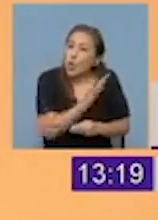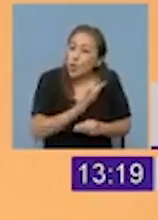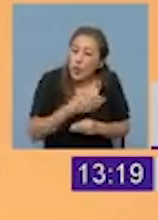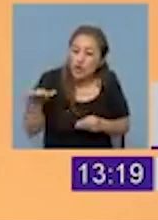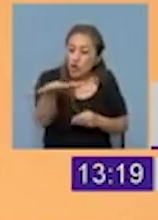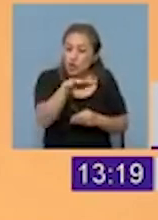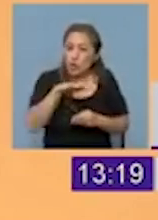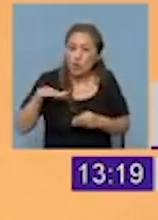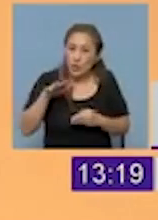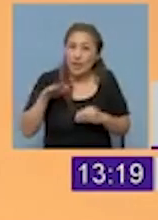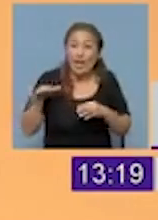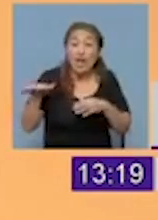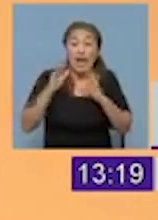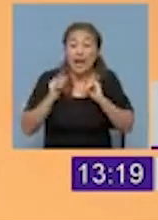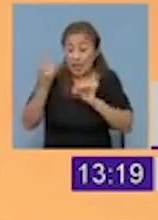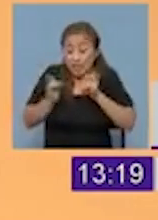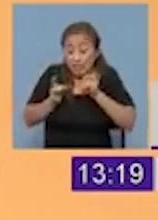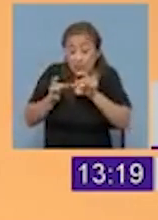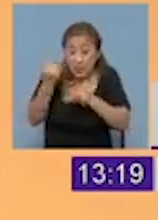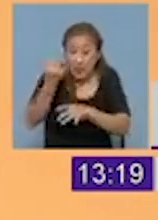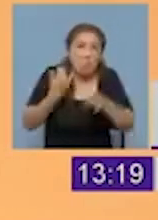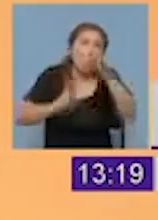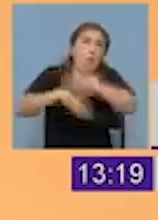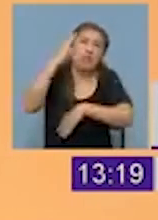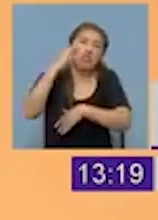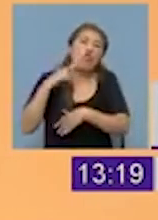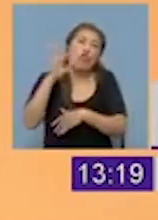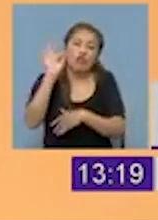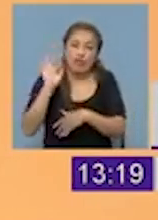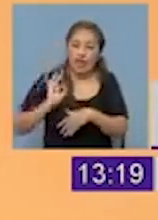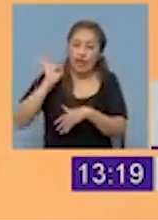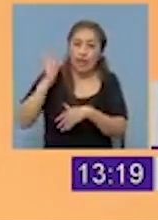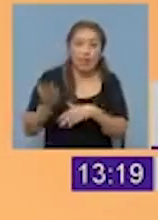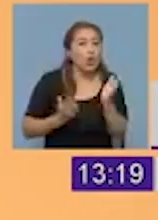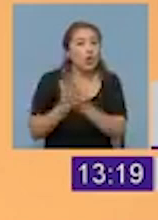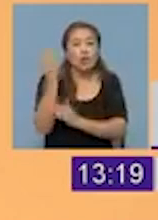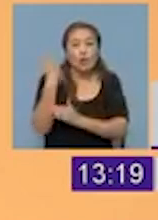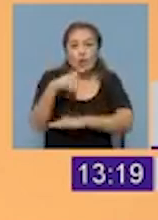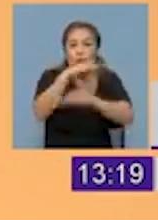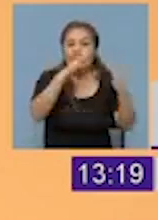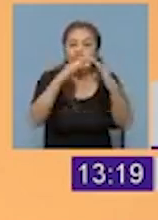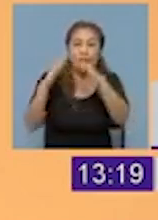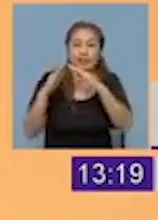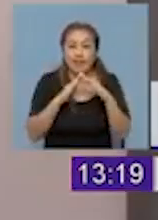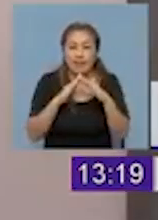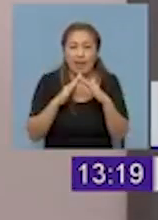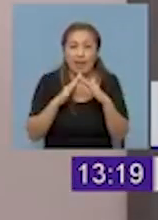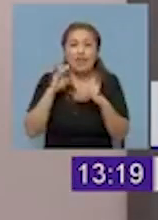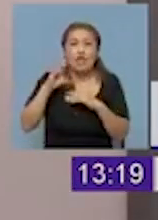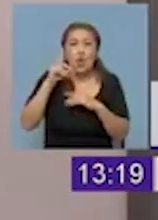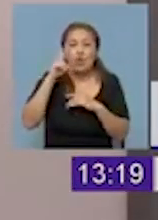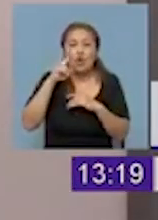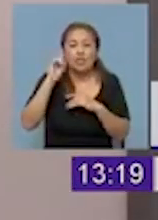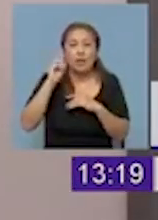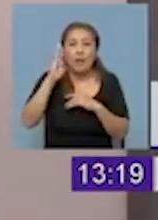tierra el barrio ferroviario que tiene no se debe tener más de 90 año el barrio ferroviario seguía nombres las casas de bárcena entonces éste y